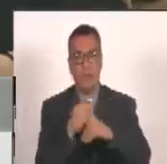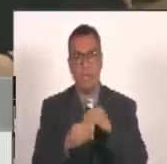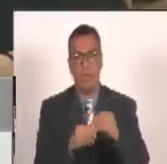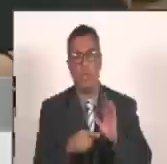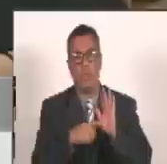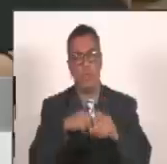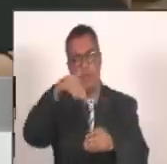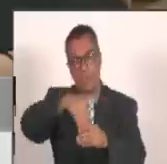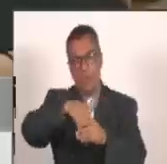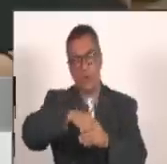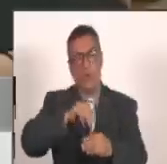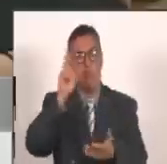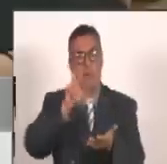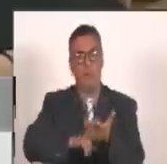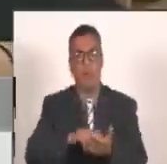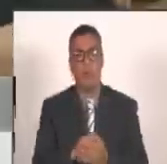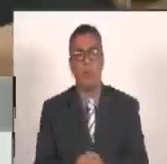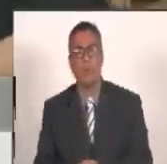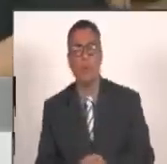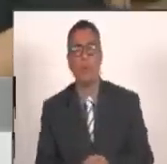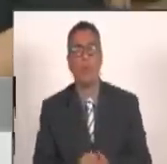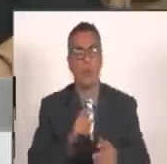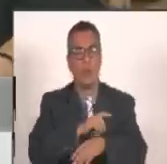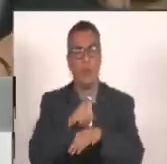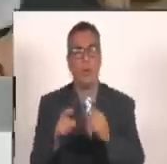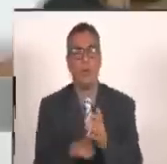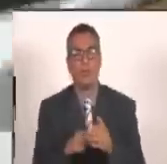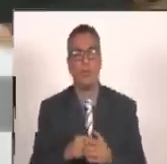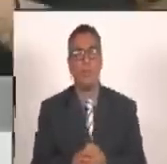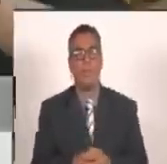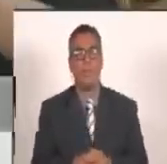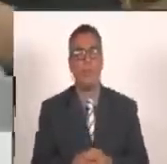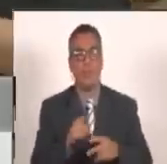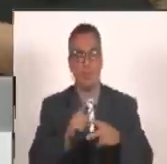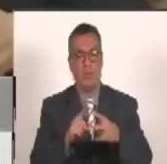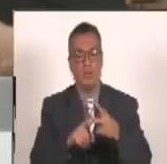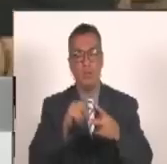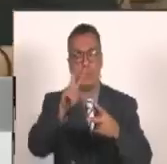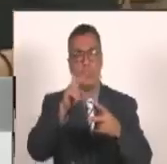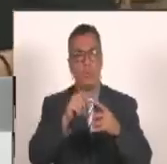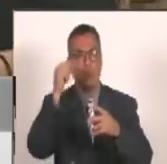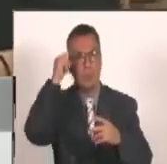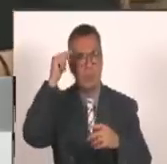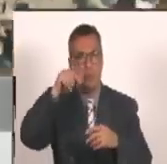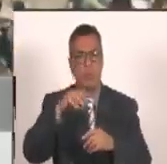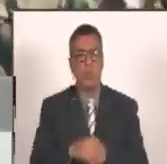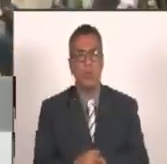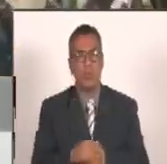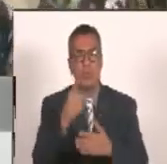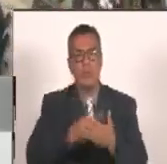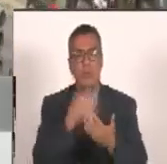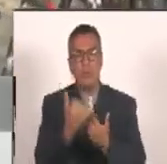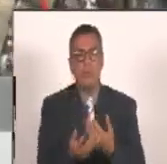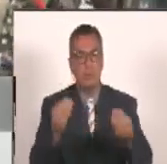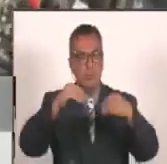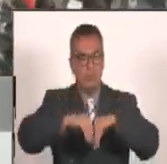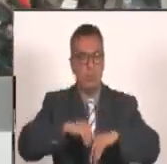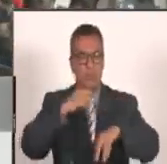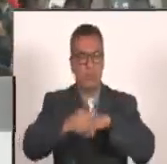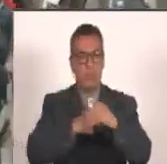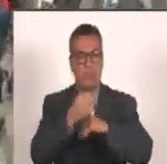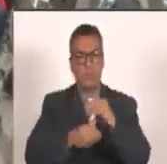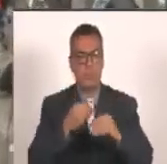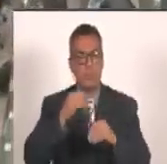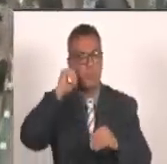y sometido a votación, resultó aprobado por unanimidad. Segundo punto del orden del día, proyecto de acuerdo con motivo